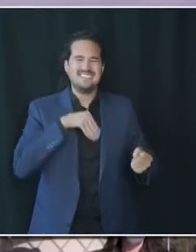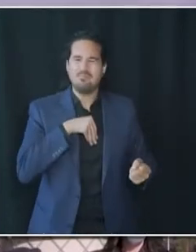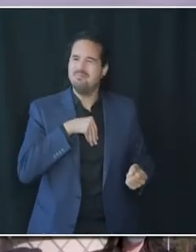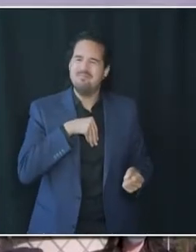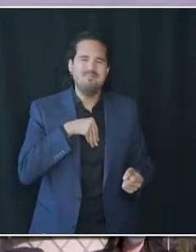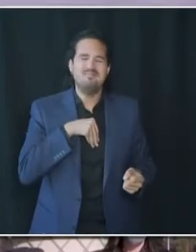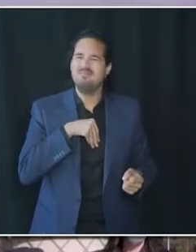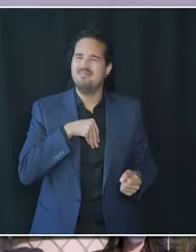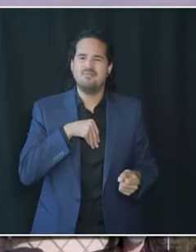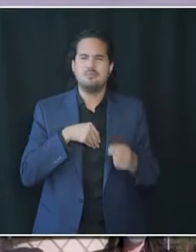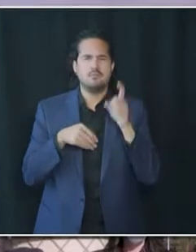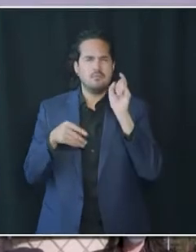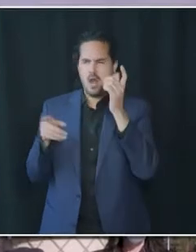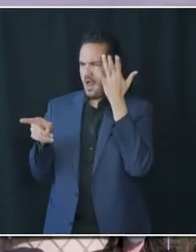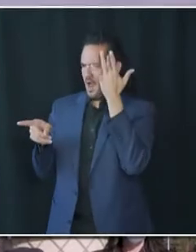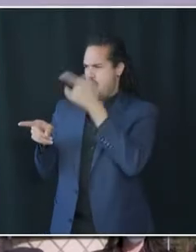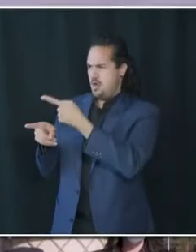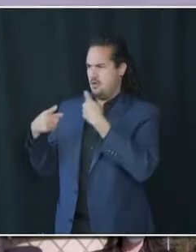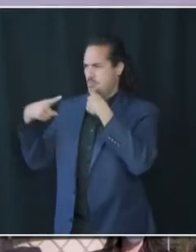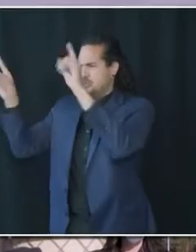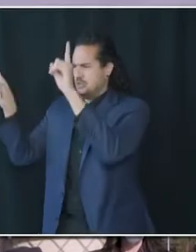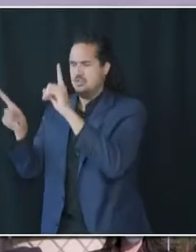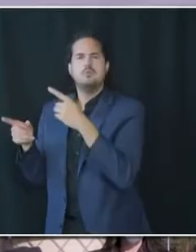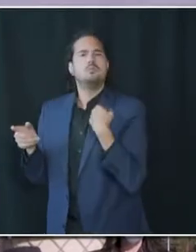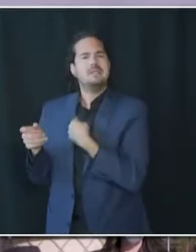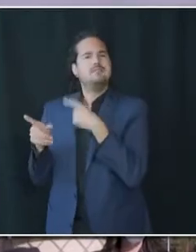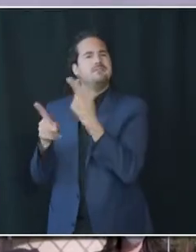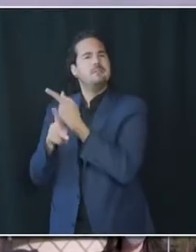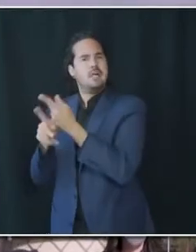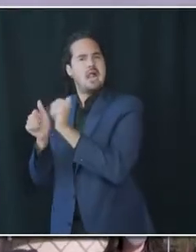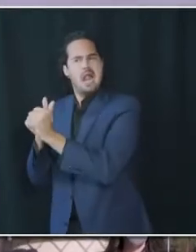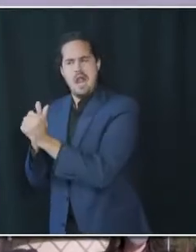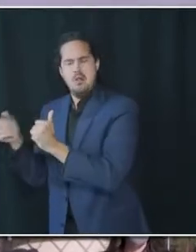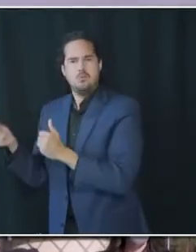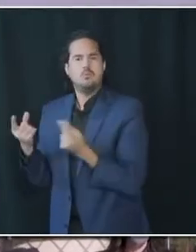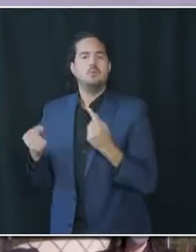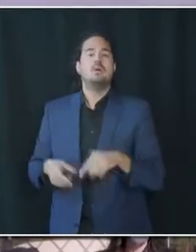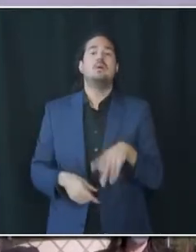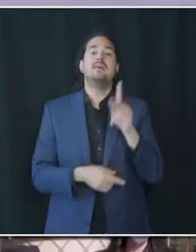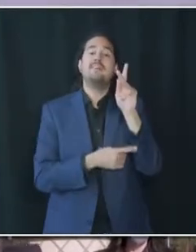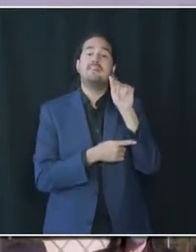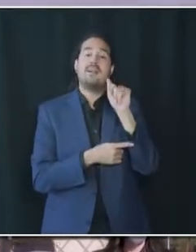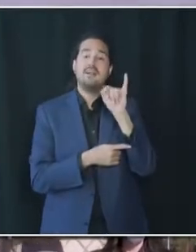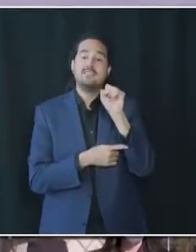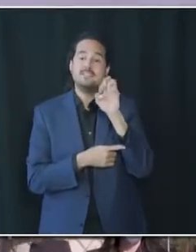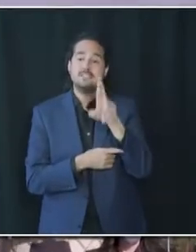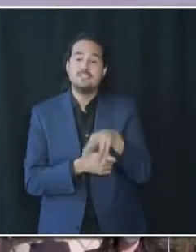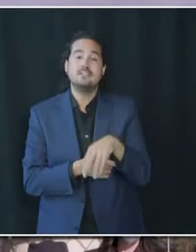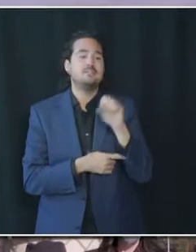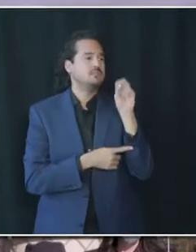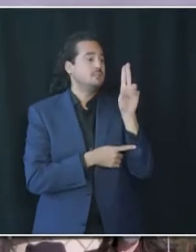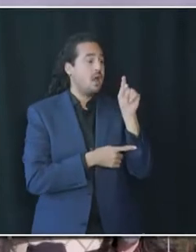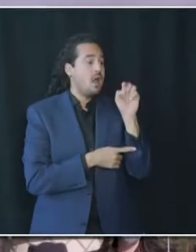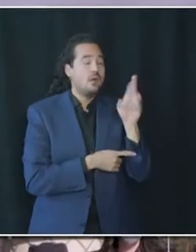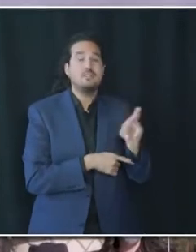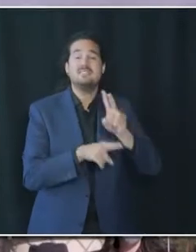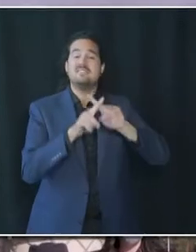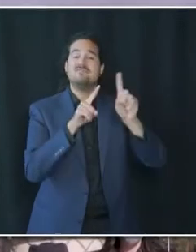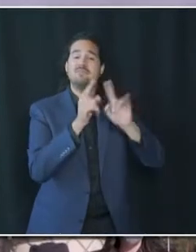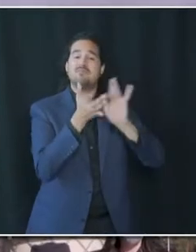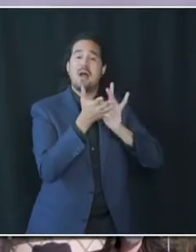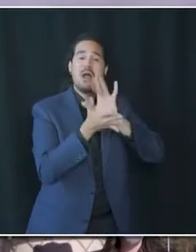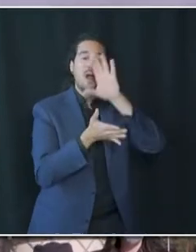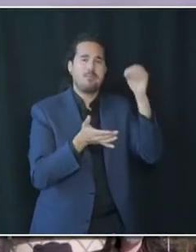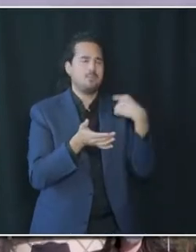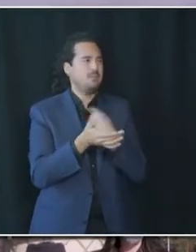que funciona que no funciona cada día y recibimos estas lecciones las asimilamos trabajamos hablamos de ellas